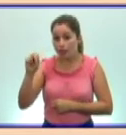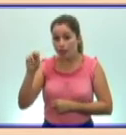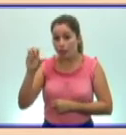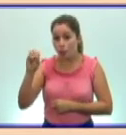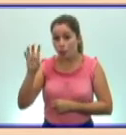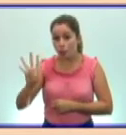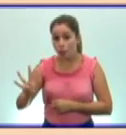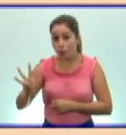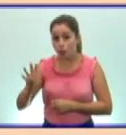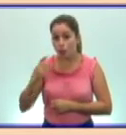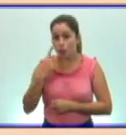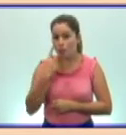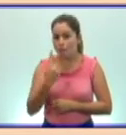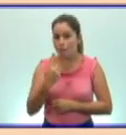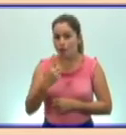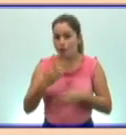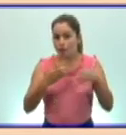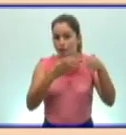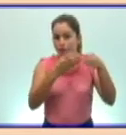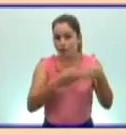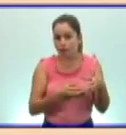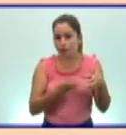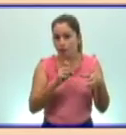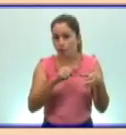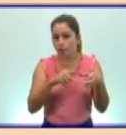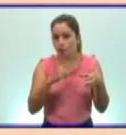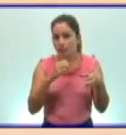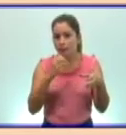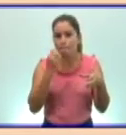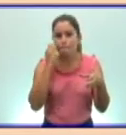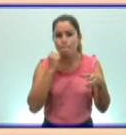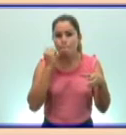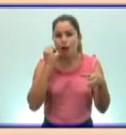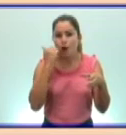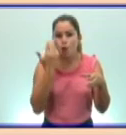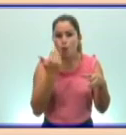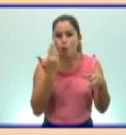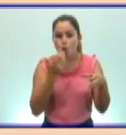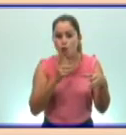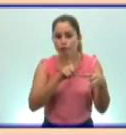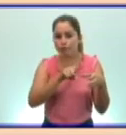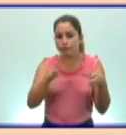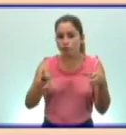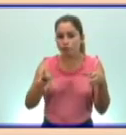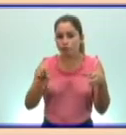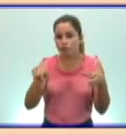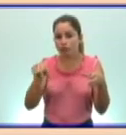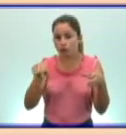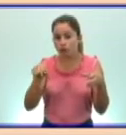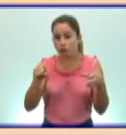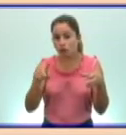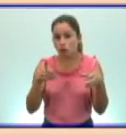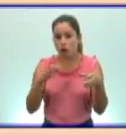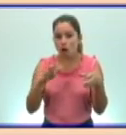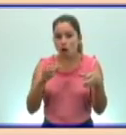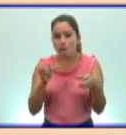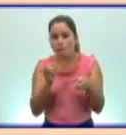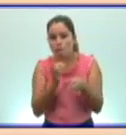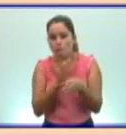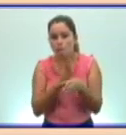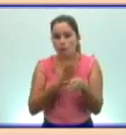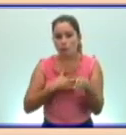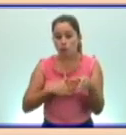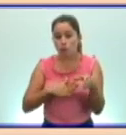tiene más coloración que el último que está a la derecha. Esto significa entonces que el último está más